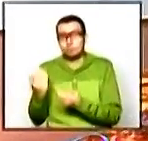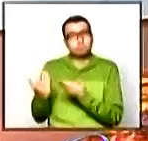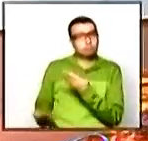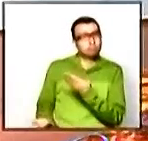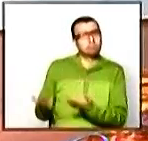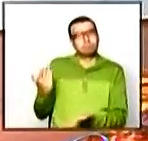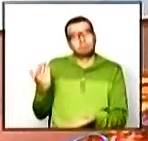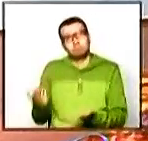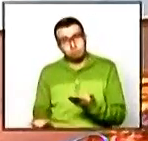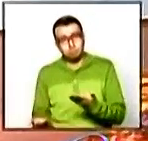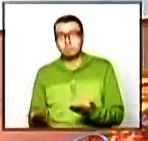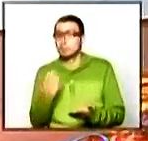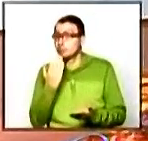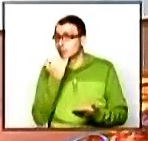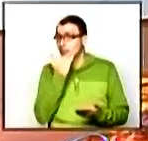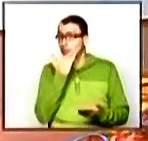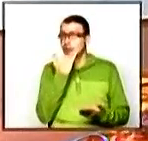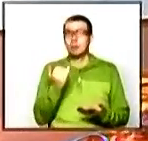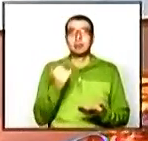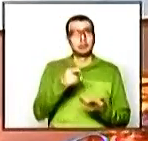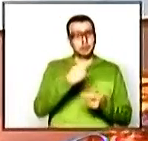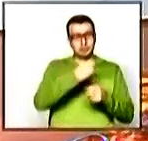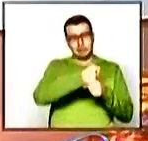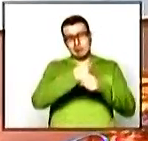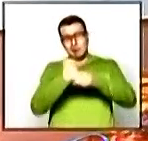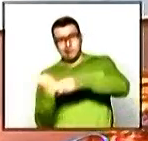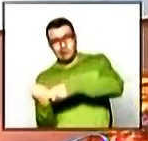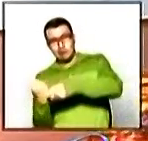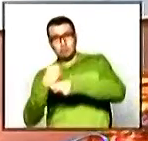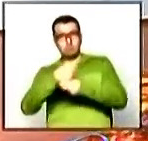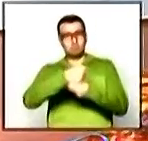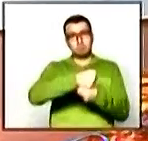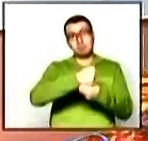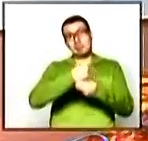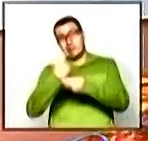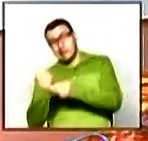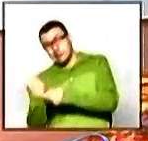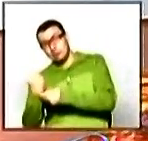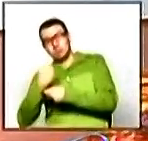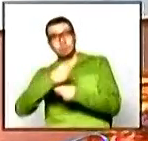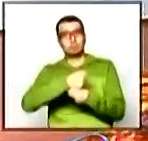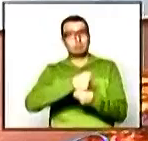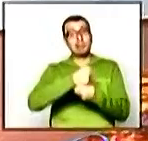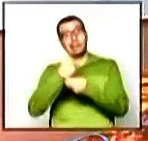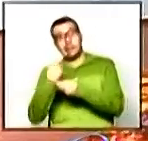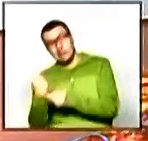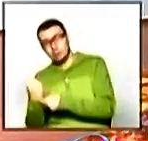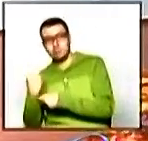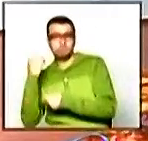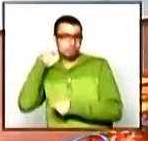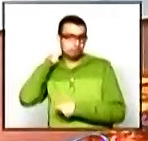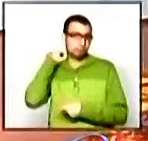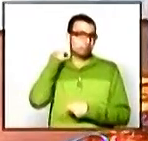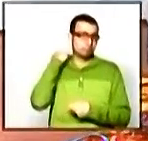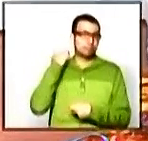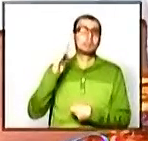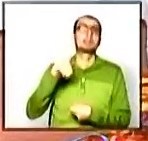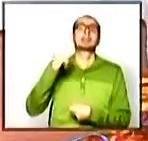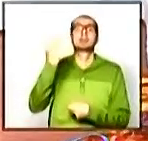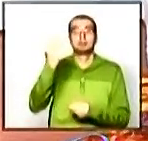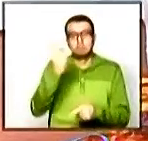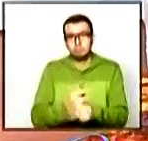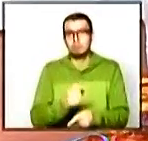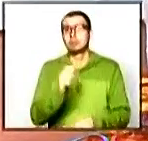lo que está haciendo es un movimiento irregular de la columna, un desgaste de las articulaciones, y finalmente aparece la artrosis